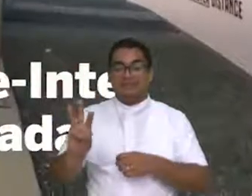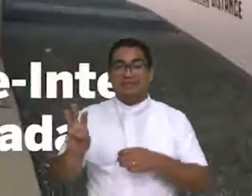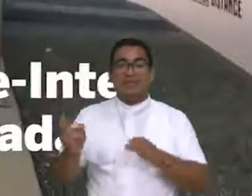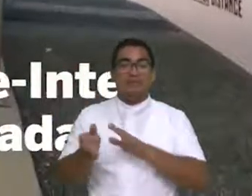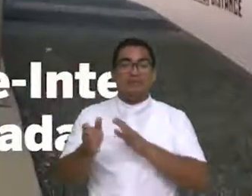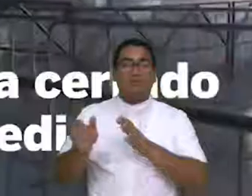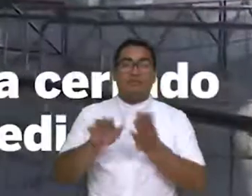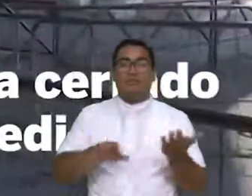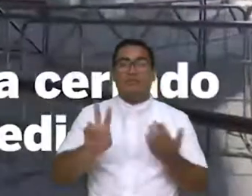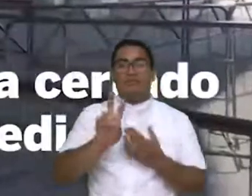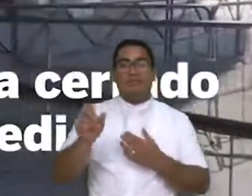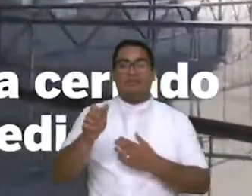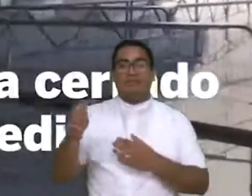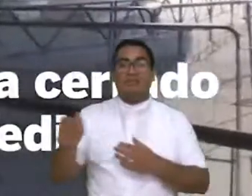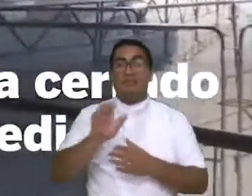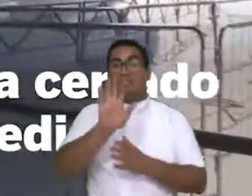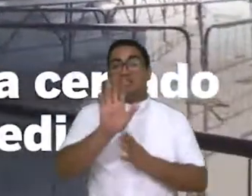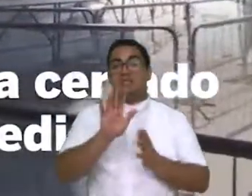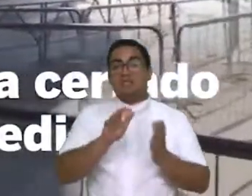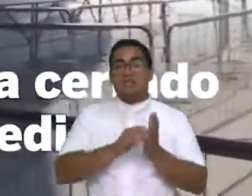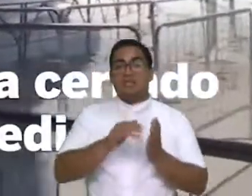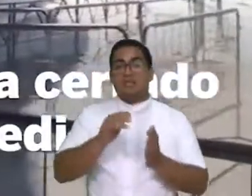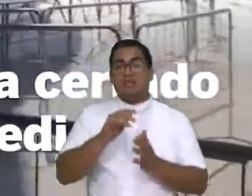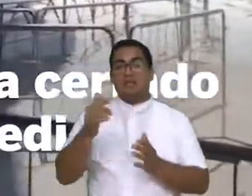de 5.883 a